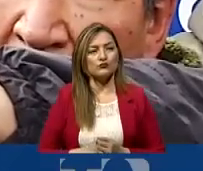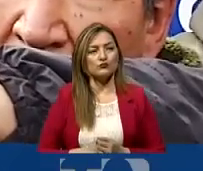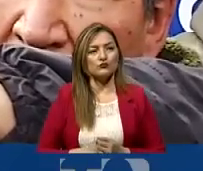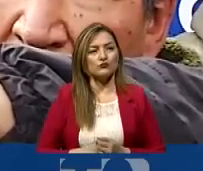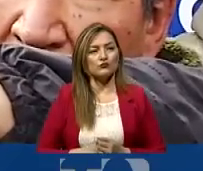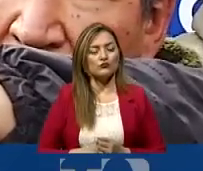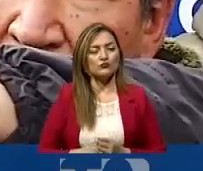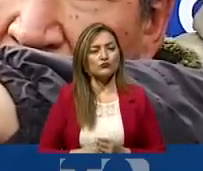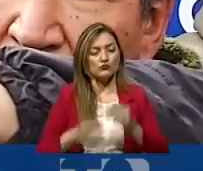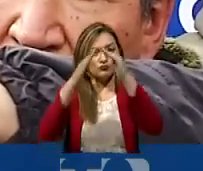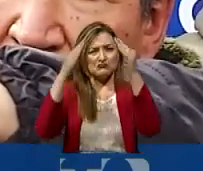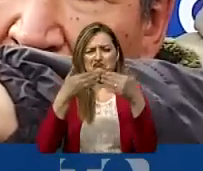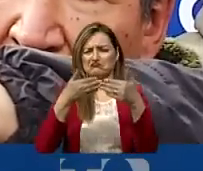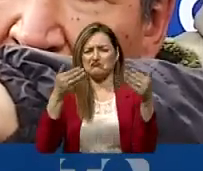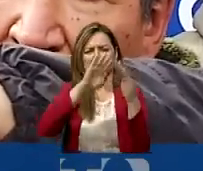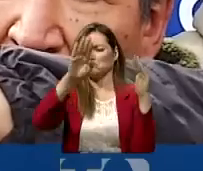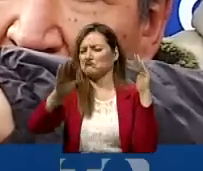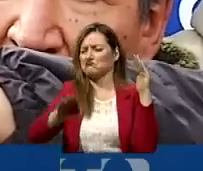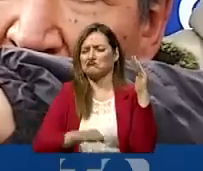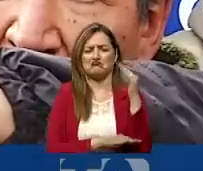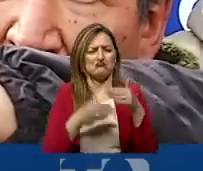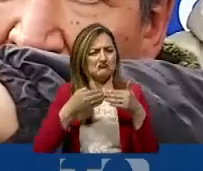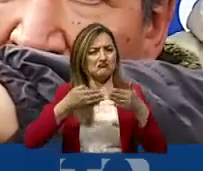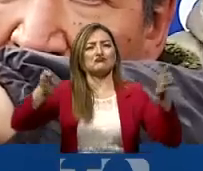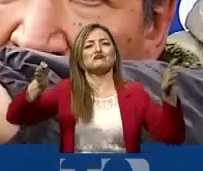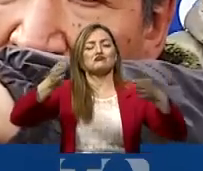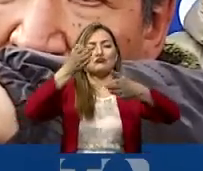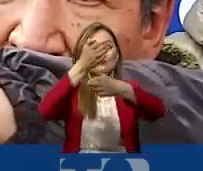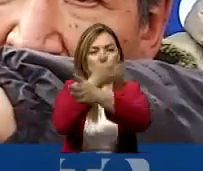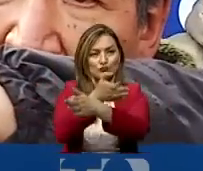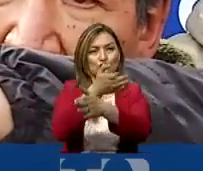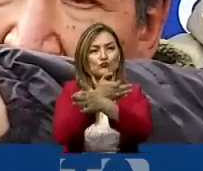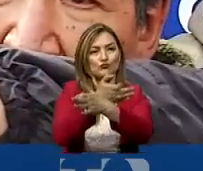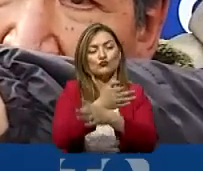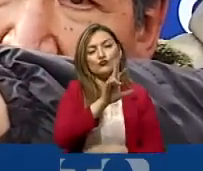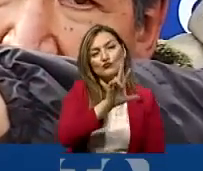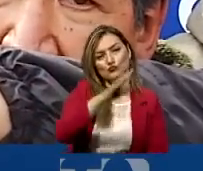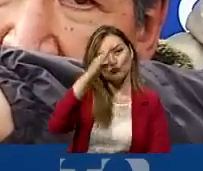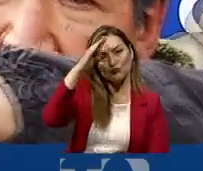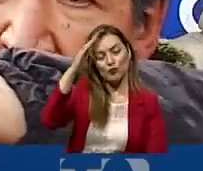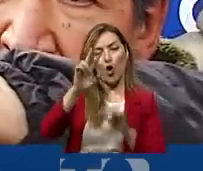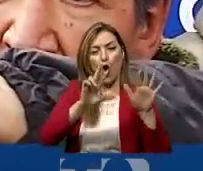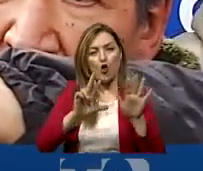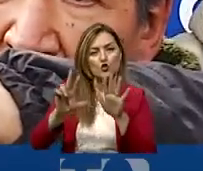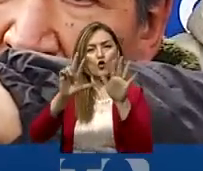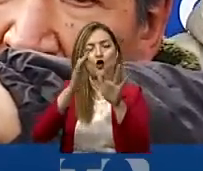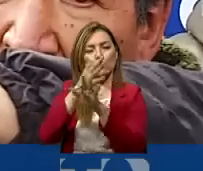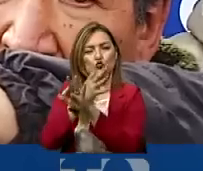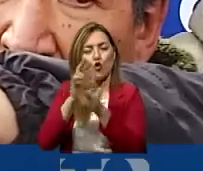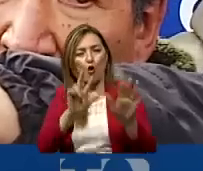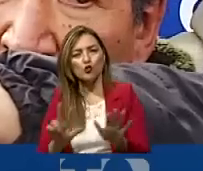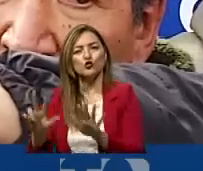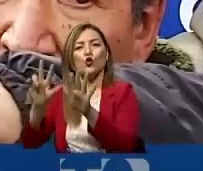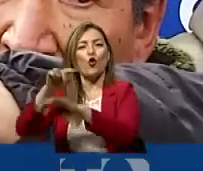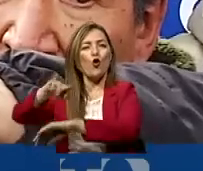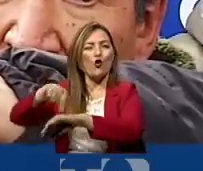las 24 horas y por eso han distribuido en turnos de 3 policías cada 8 horas y hemos pedido que